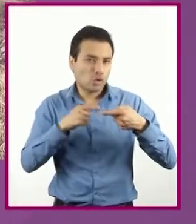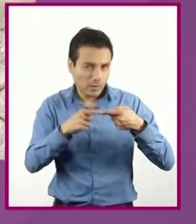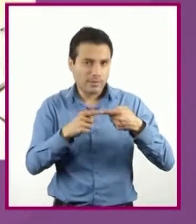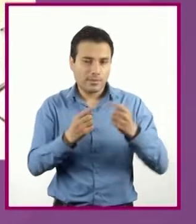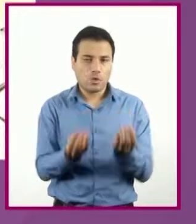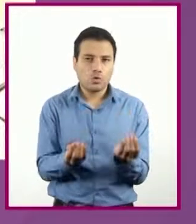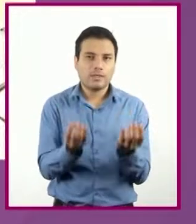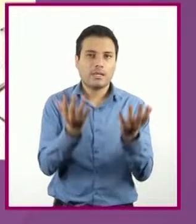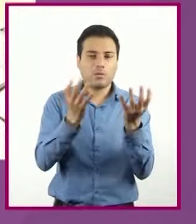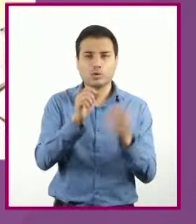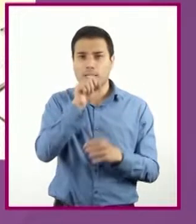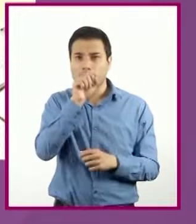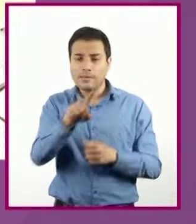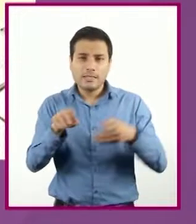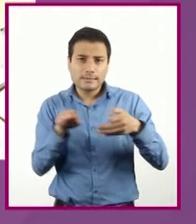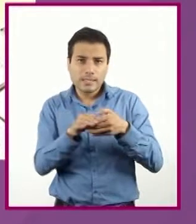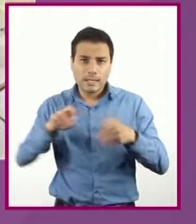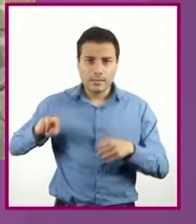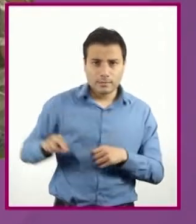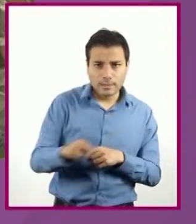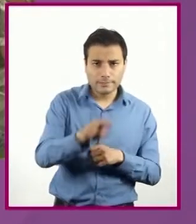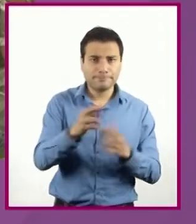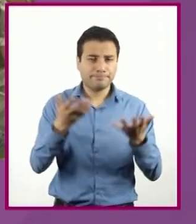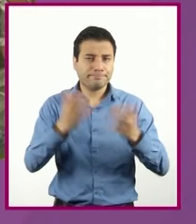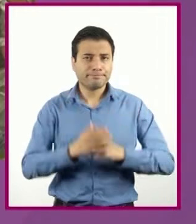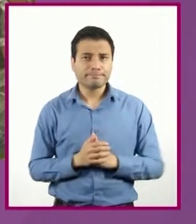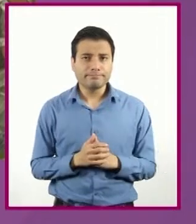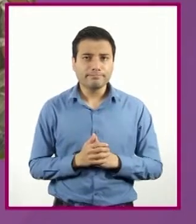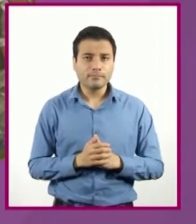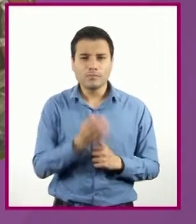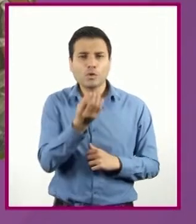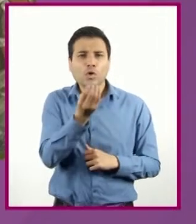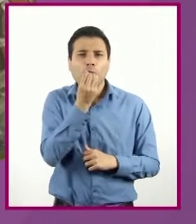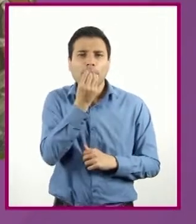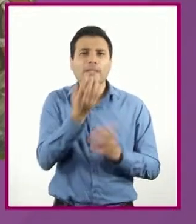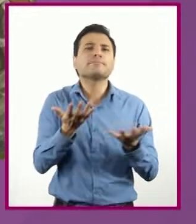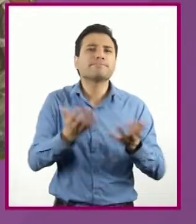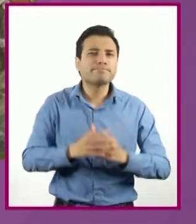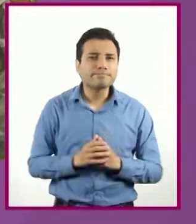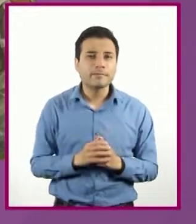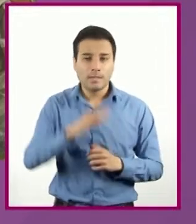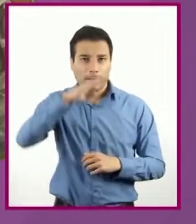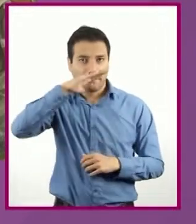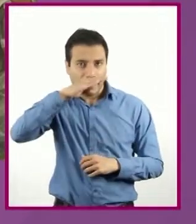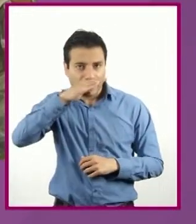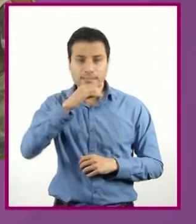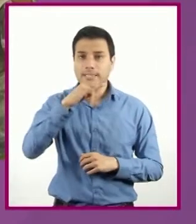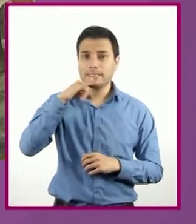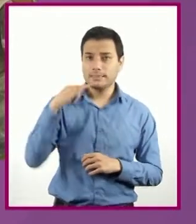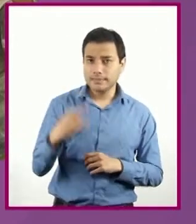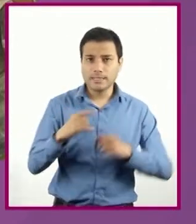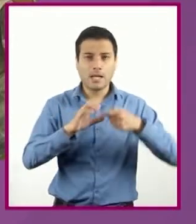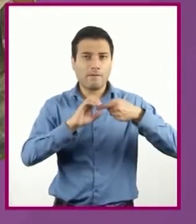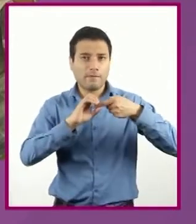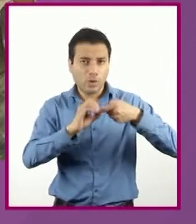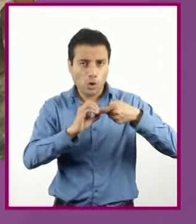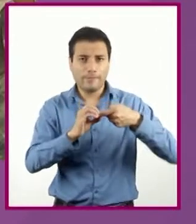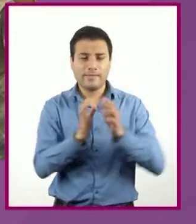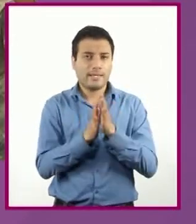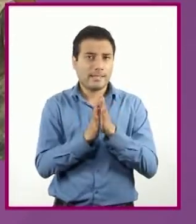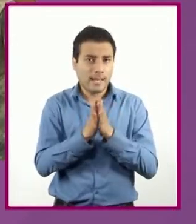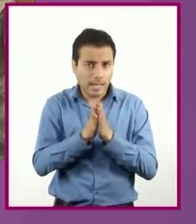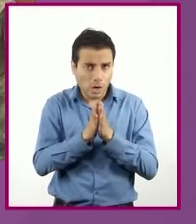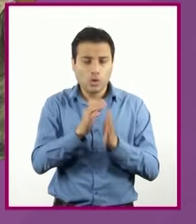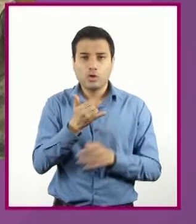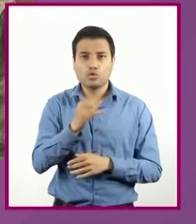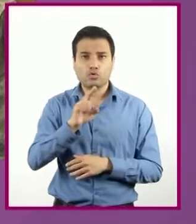campos junto a ríos o zonas inundables. Se alimentaron principalmente de maíz, chile, frijol, cacao y